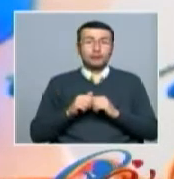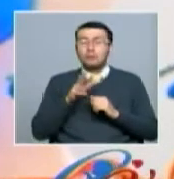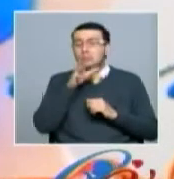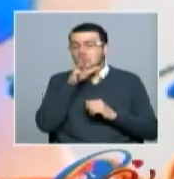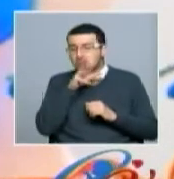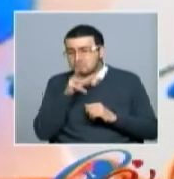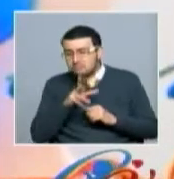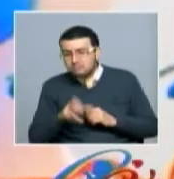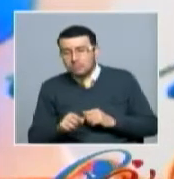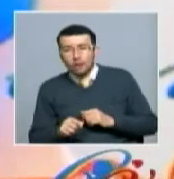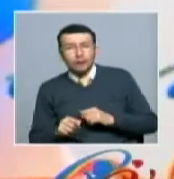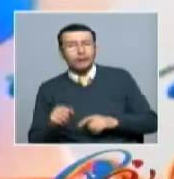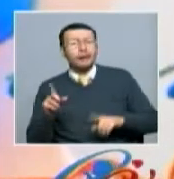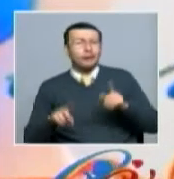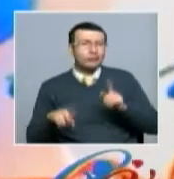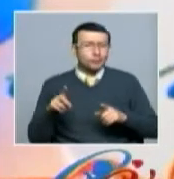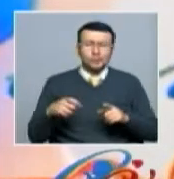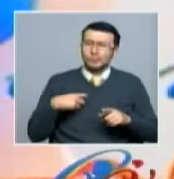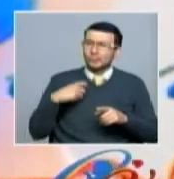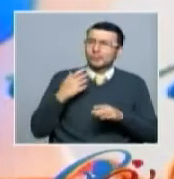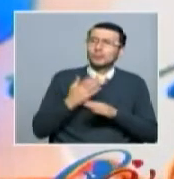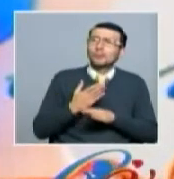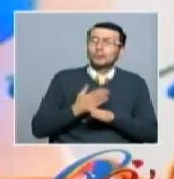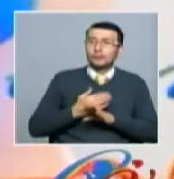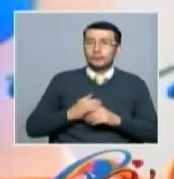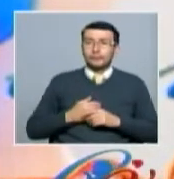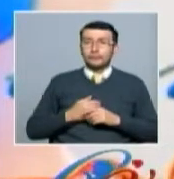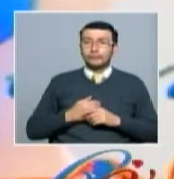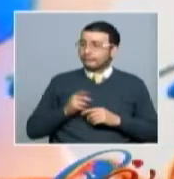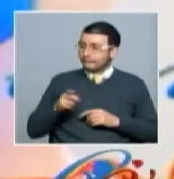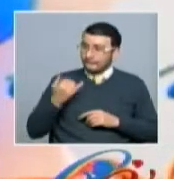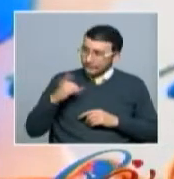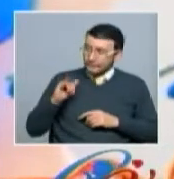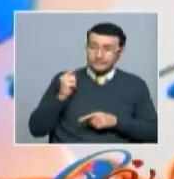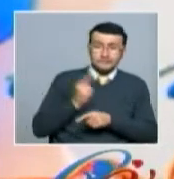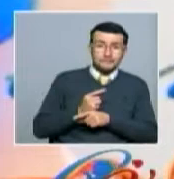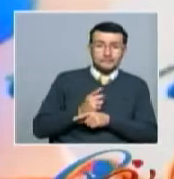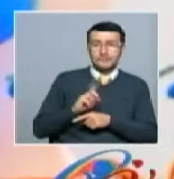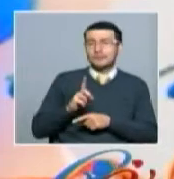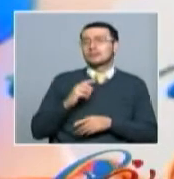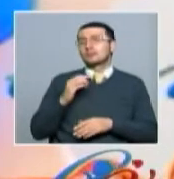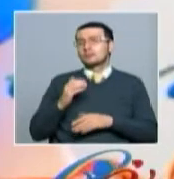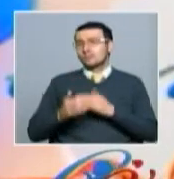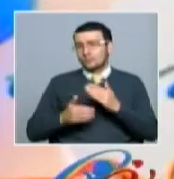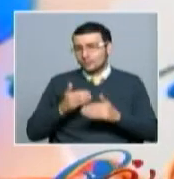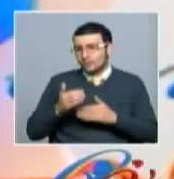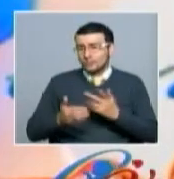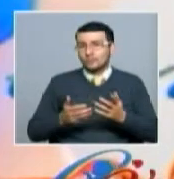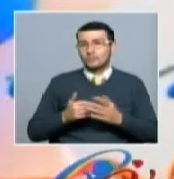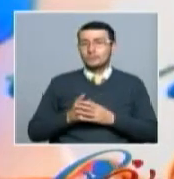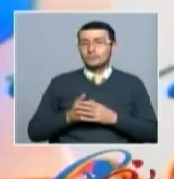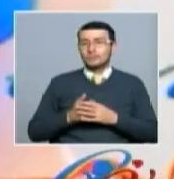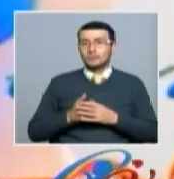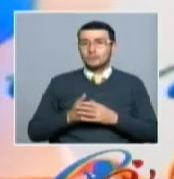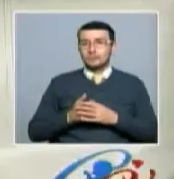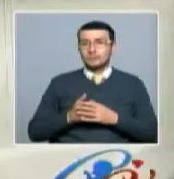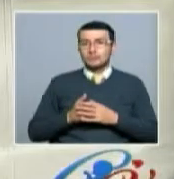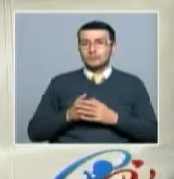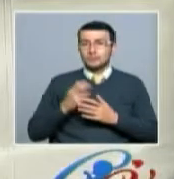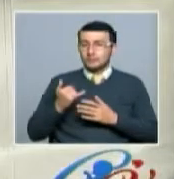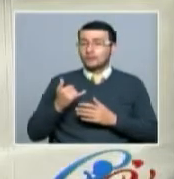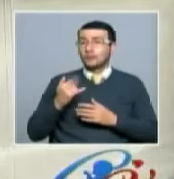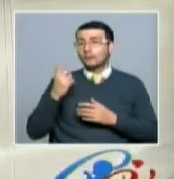edad avanzada. Y entonces, no solo eso, sino los procesos que degenerativos en